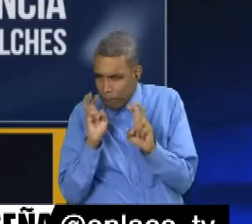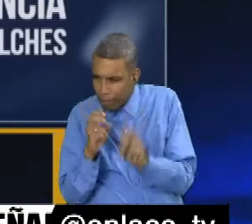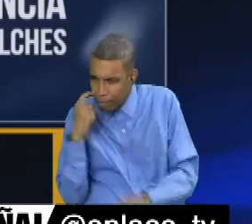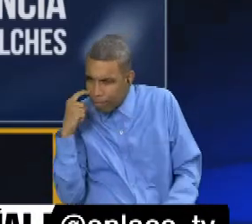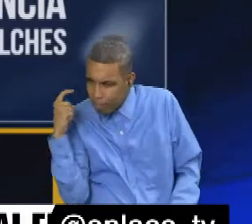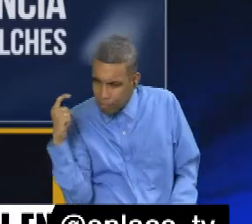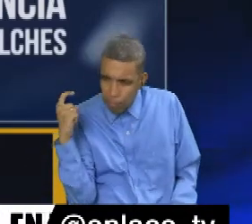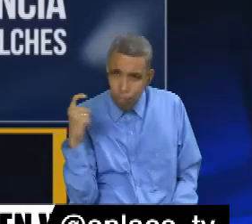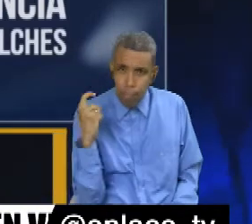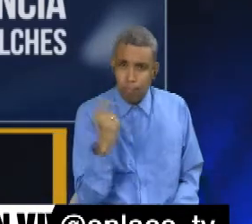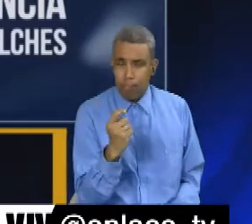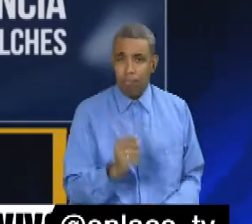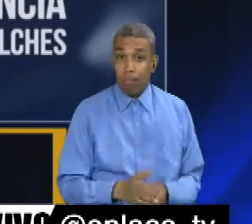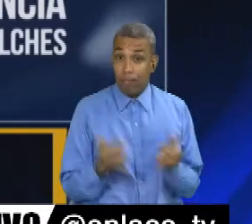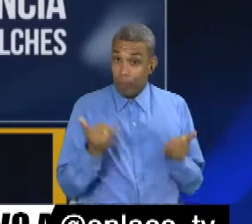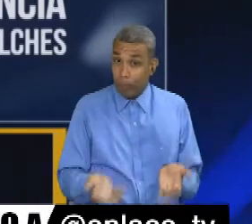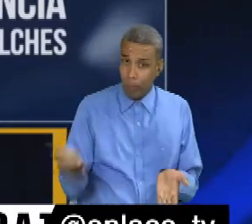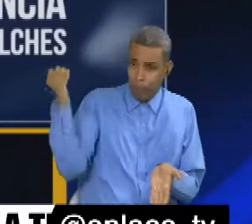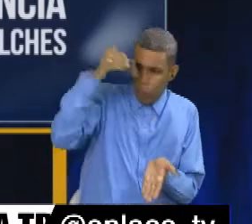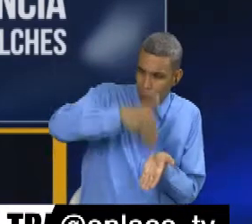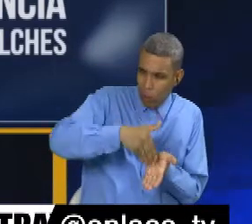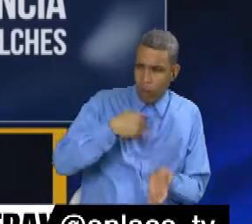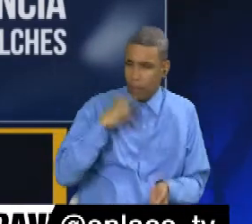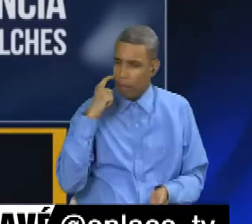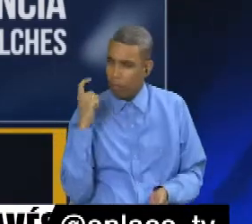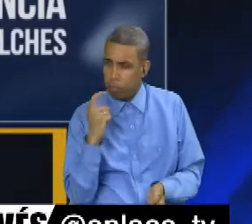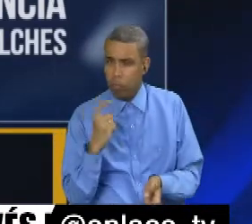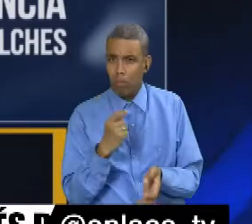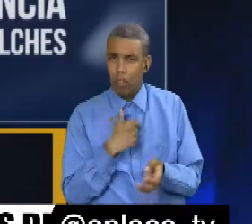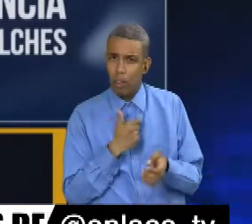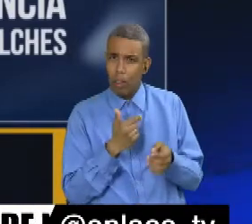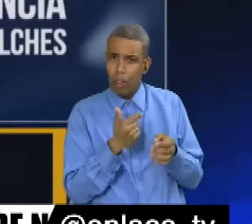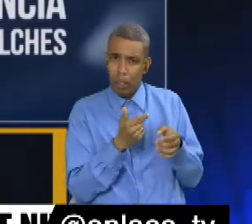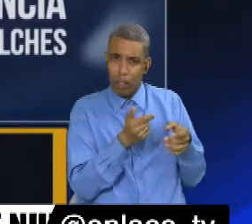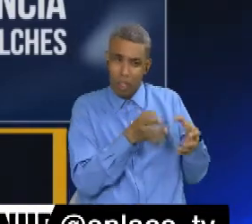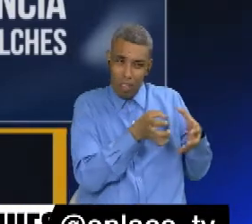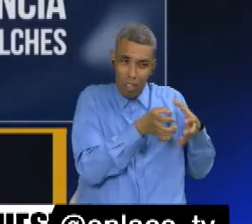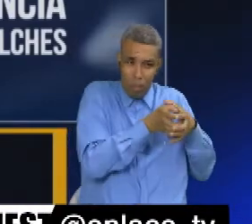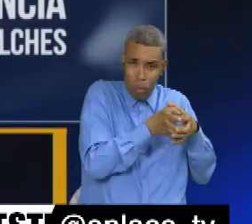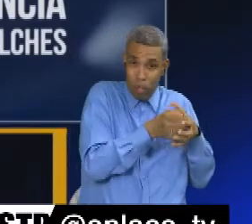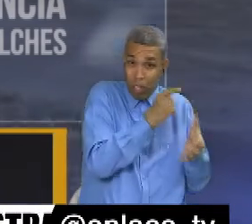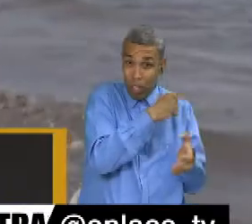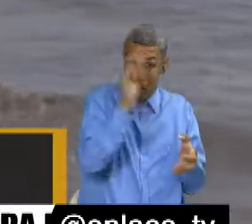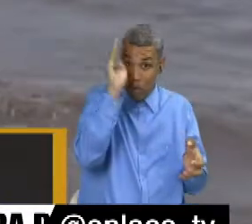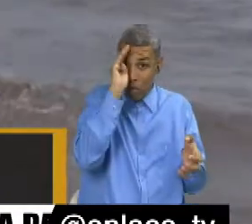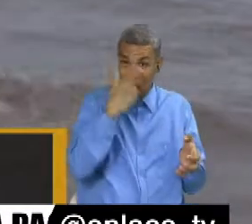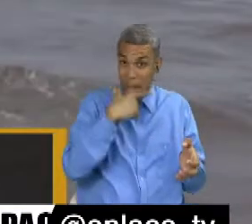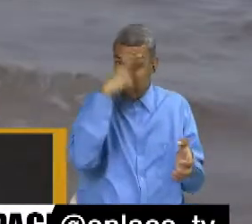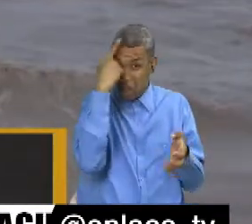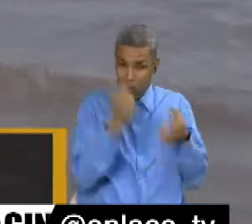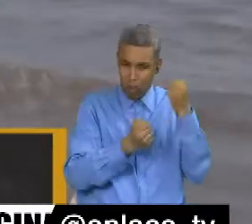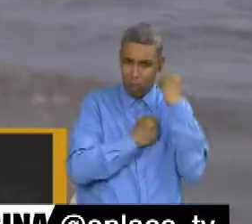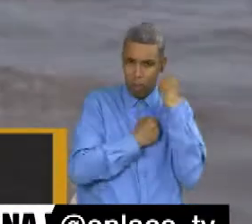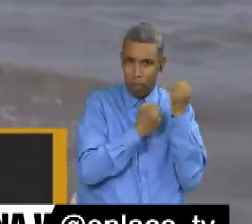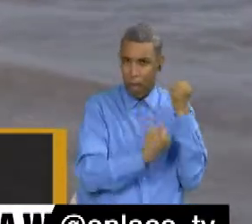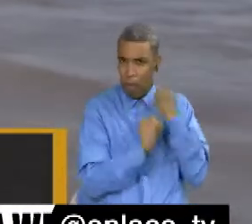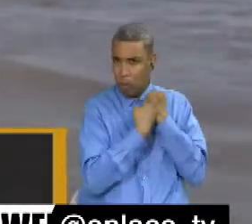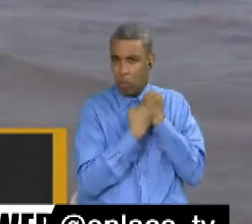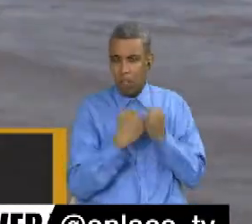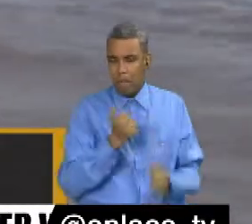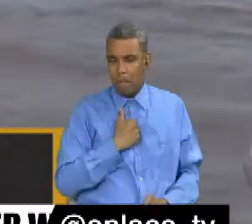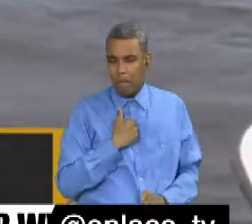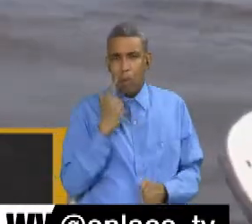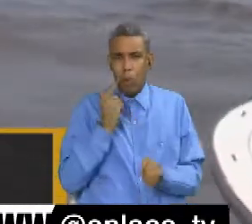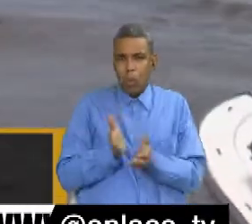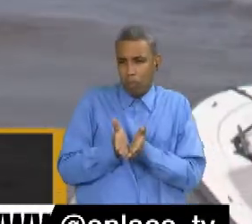Otra vez de nuevo vamos a salir, pero ya no vamos con la Armada, vamos con motores particulares. La búsqueda en el río Magdalena,